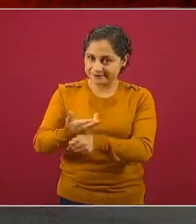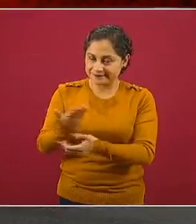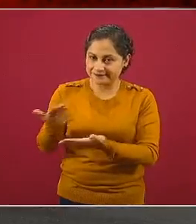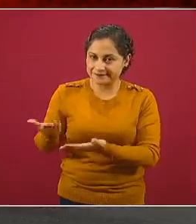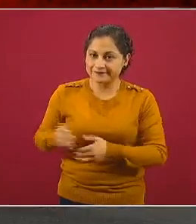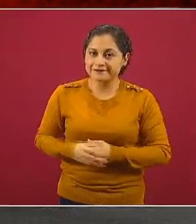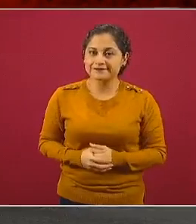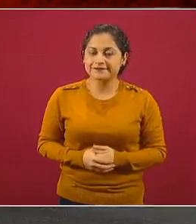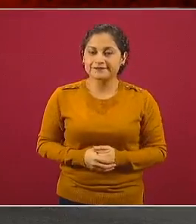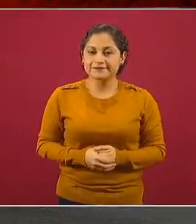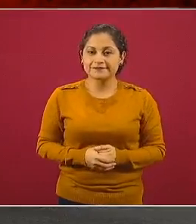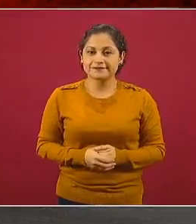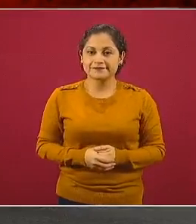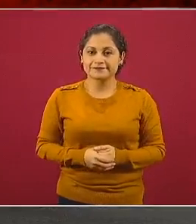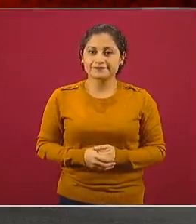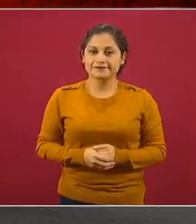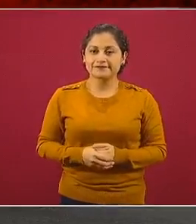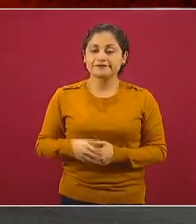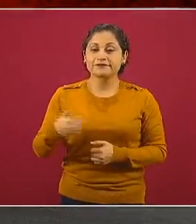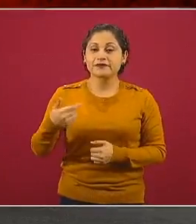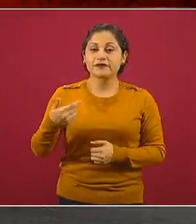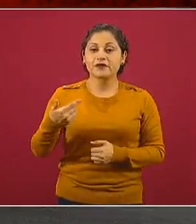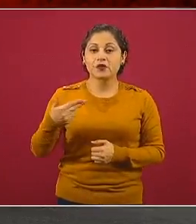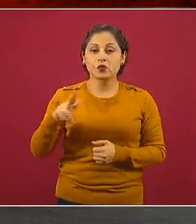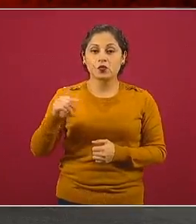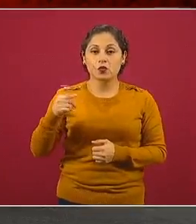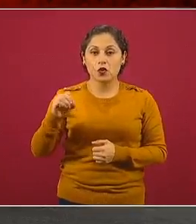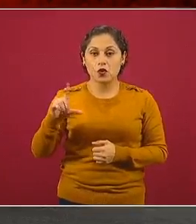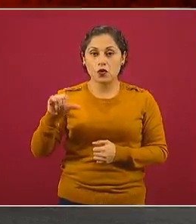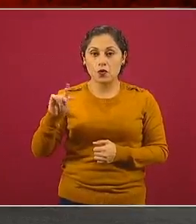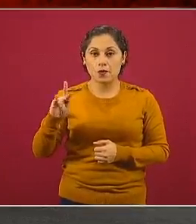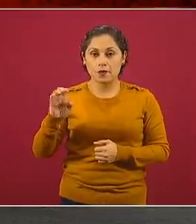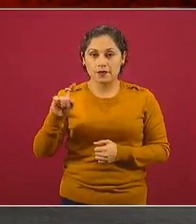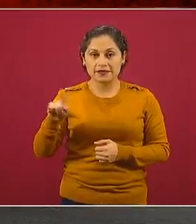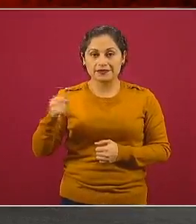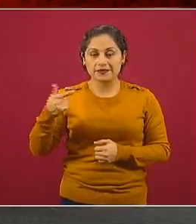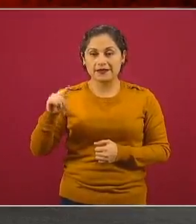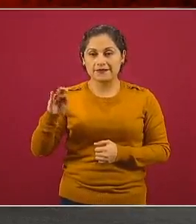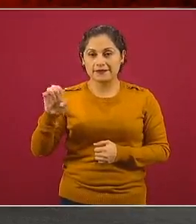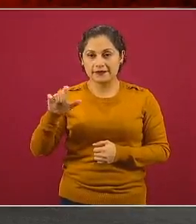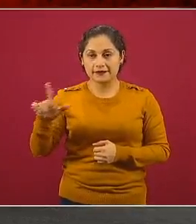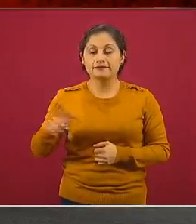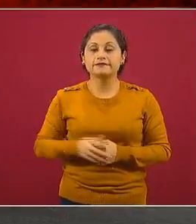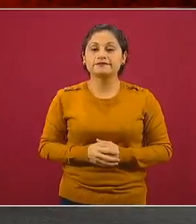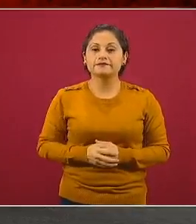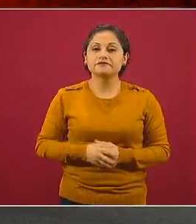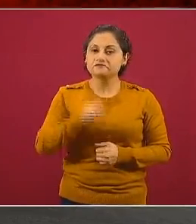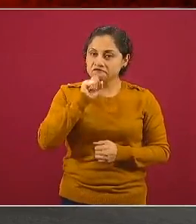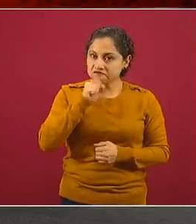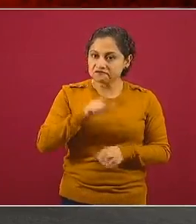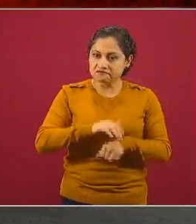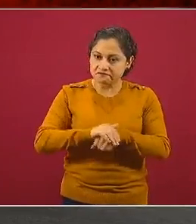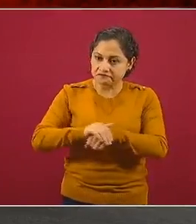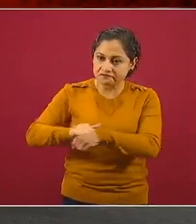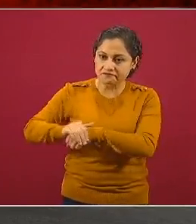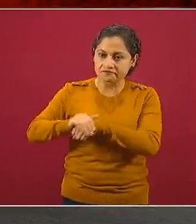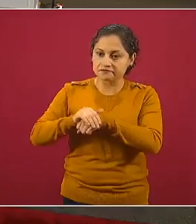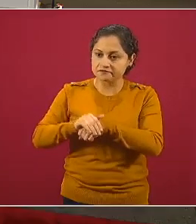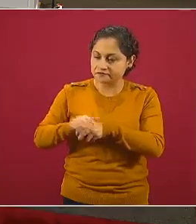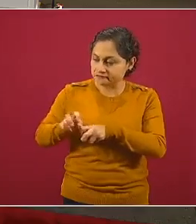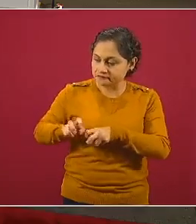de Salud, Hugo López-Gatell, a nuestros buenos amigos también con quienes hemos estado